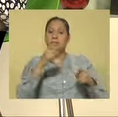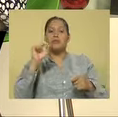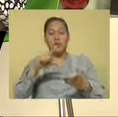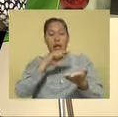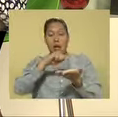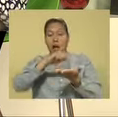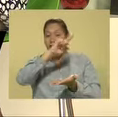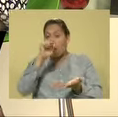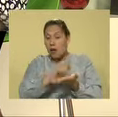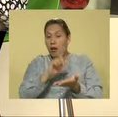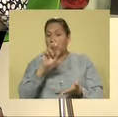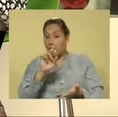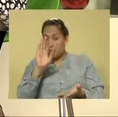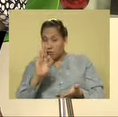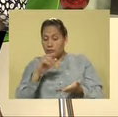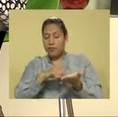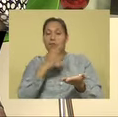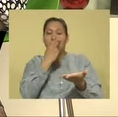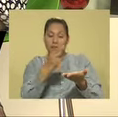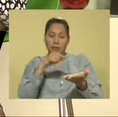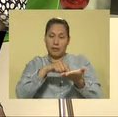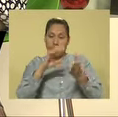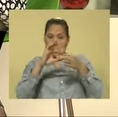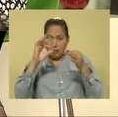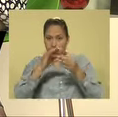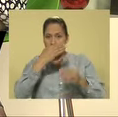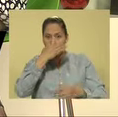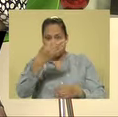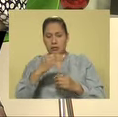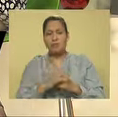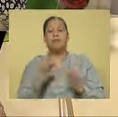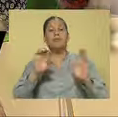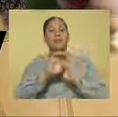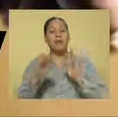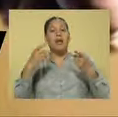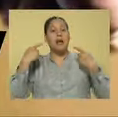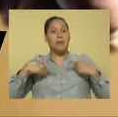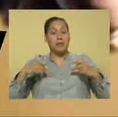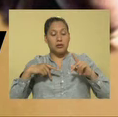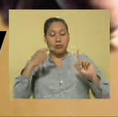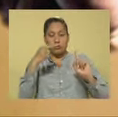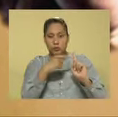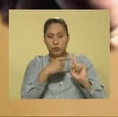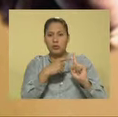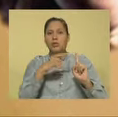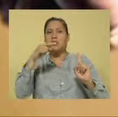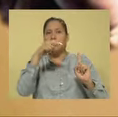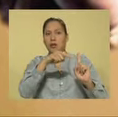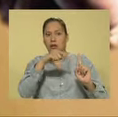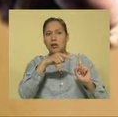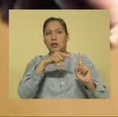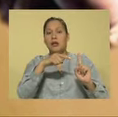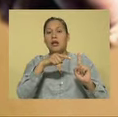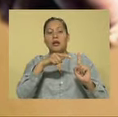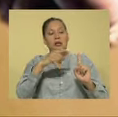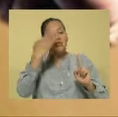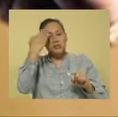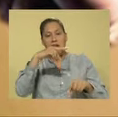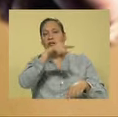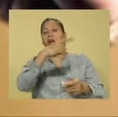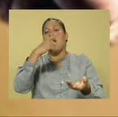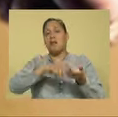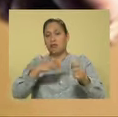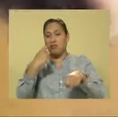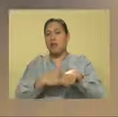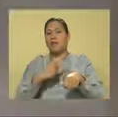Federal nos dice que cuando una persona que tiene un está diagnosticada con un